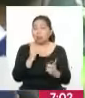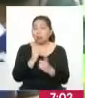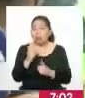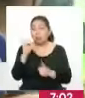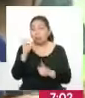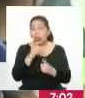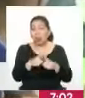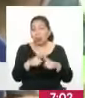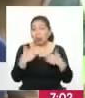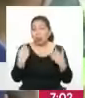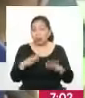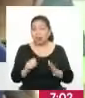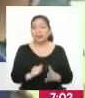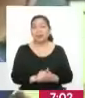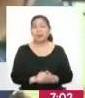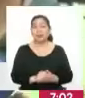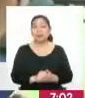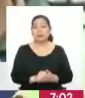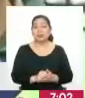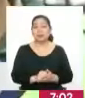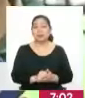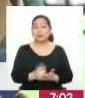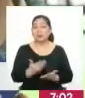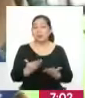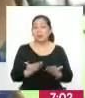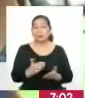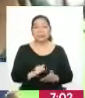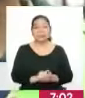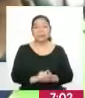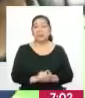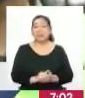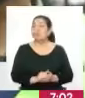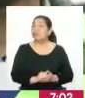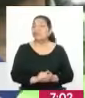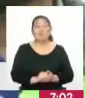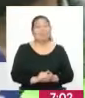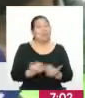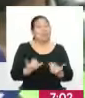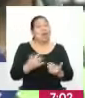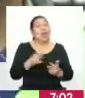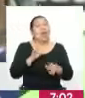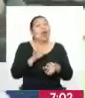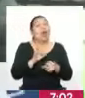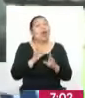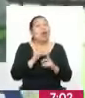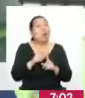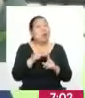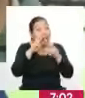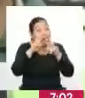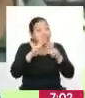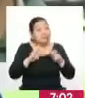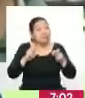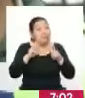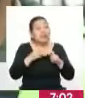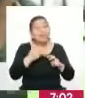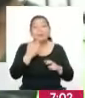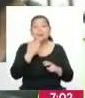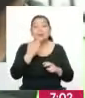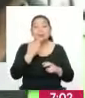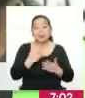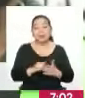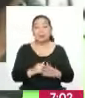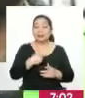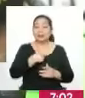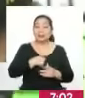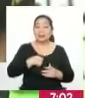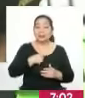acá en el lugar, ya ha llegado el personal. ¿Alguna agresión que sufrió porque se ha señalado que está policontuso? No, ese es el diagnóstico, pero ya la investigación va a determinar. Bueno, es